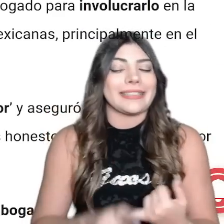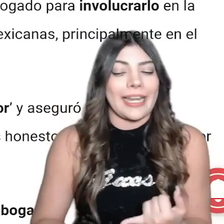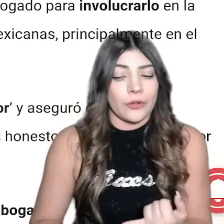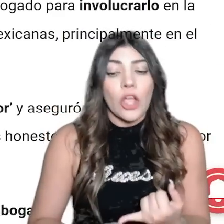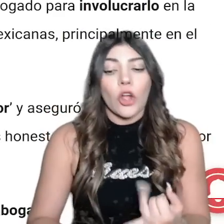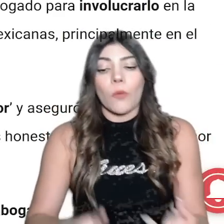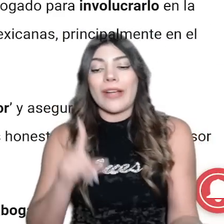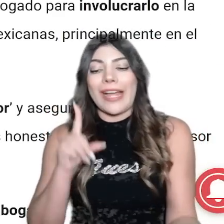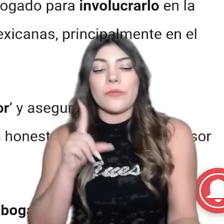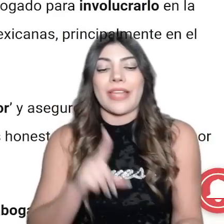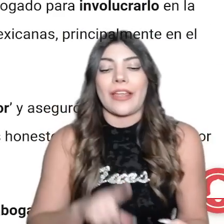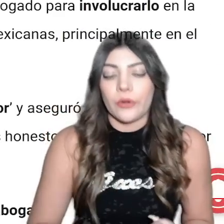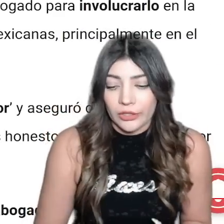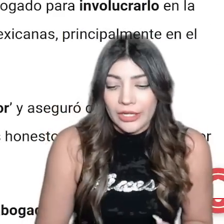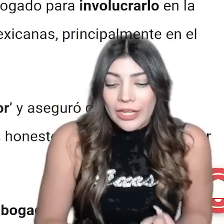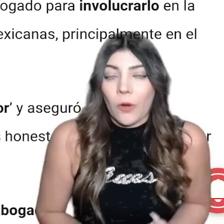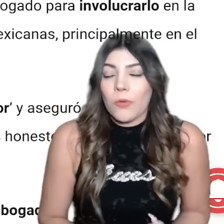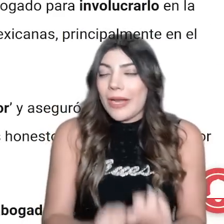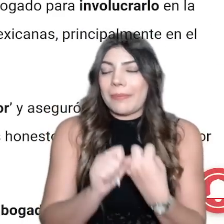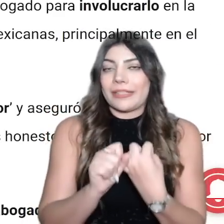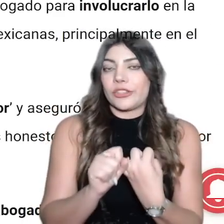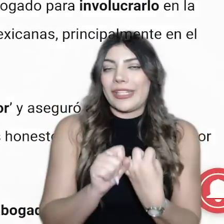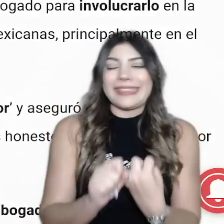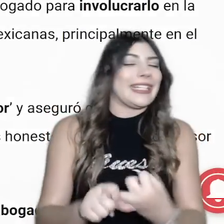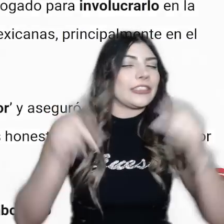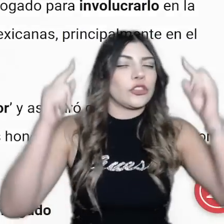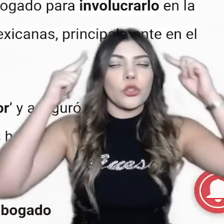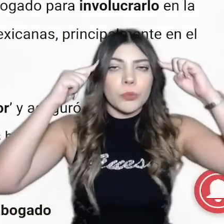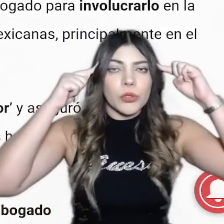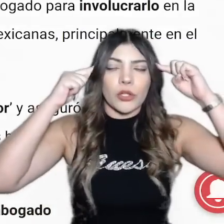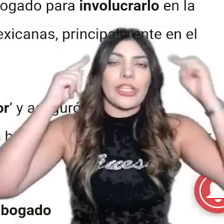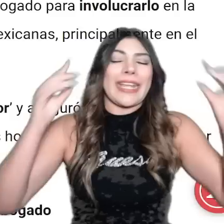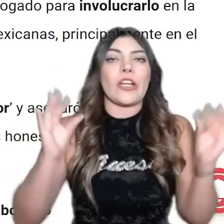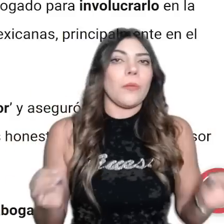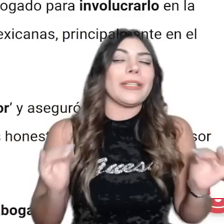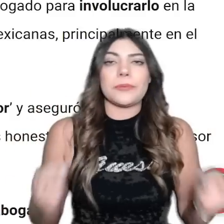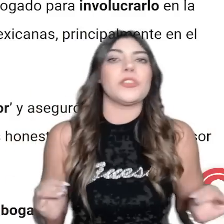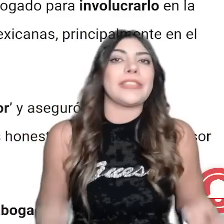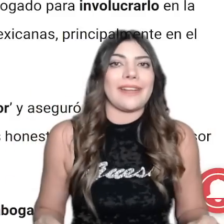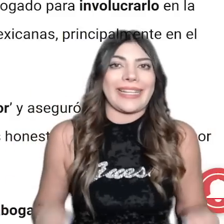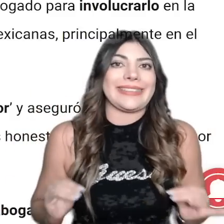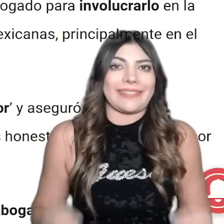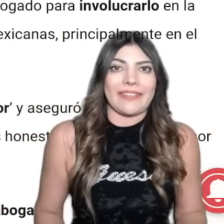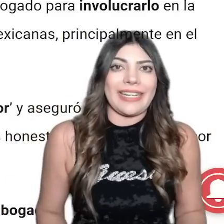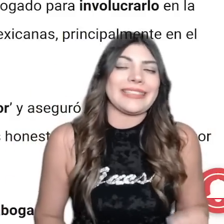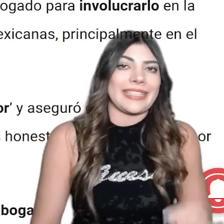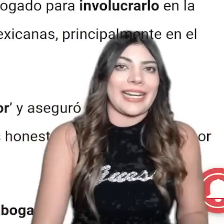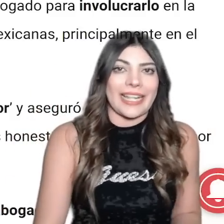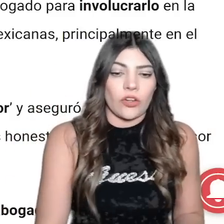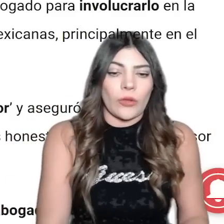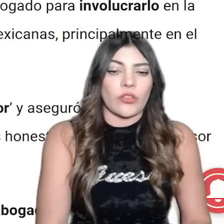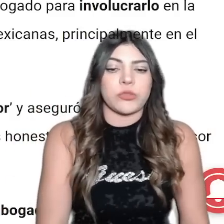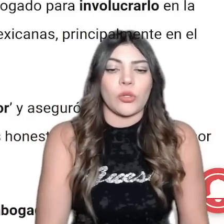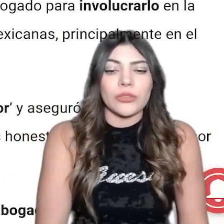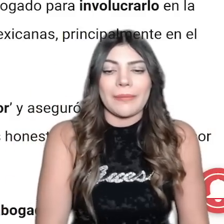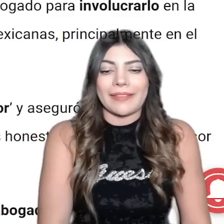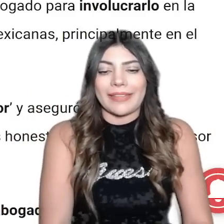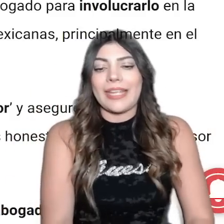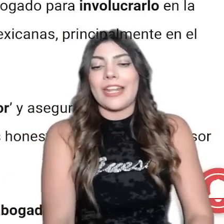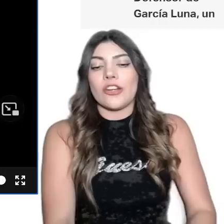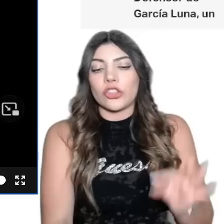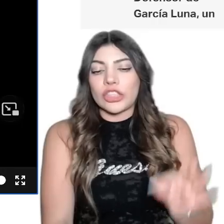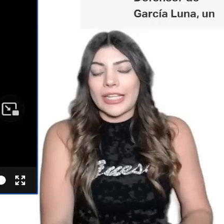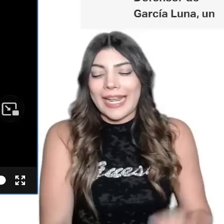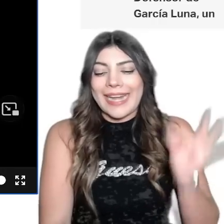un falsario, como un calumniador, como una persona sin escrúpulos, y cómo es posible que se atrevan a señalarlo cuando